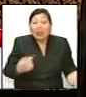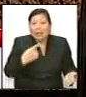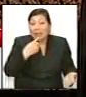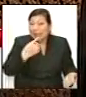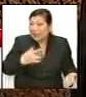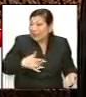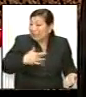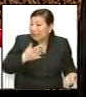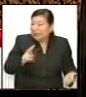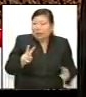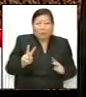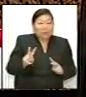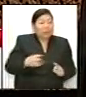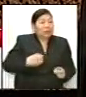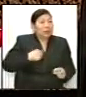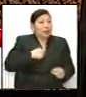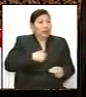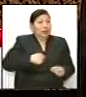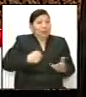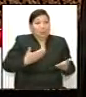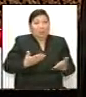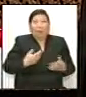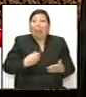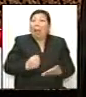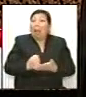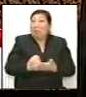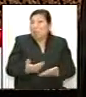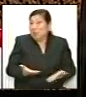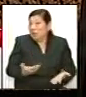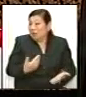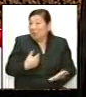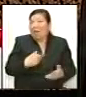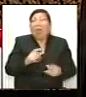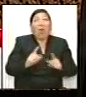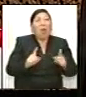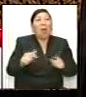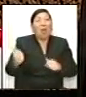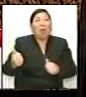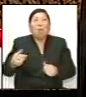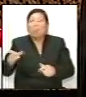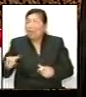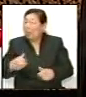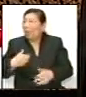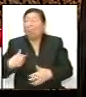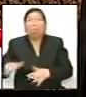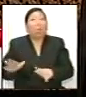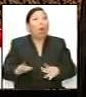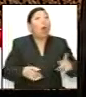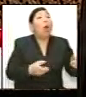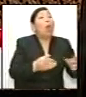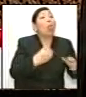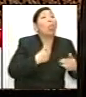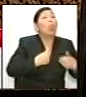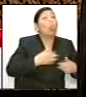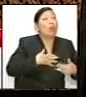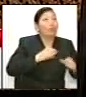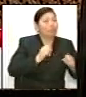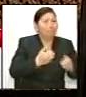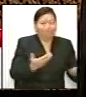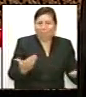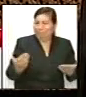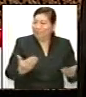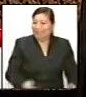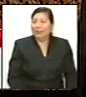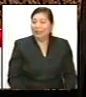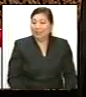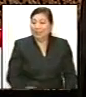sensibles y no tenemos que ser benevolentes con quienes tienen una responsabilidad política, administrativa y, ¿por qué no, penal?